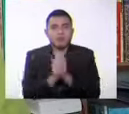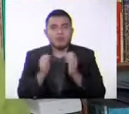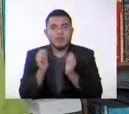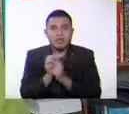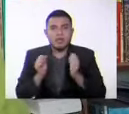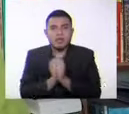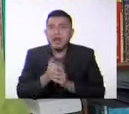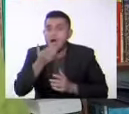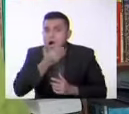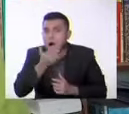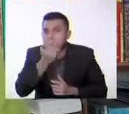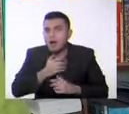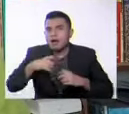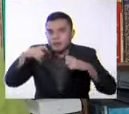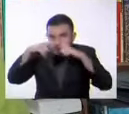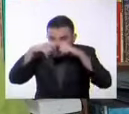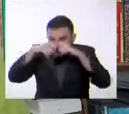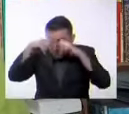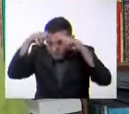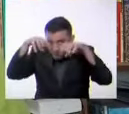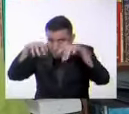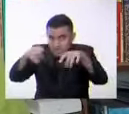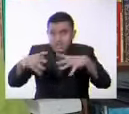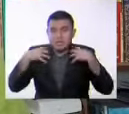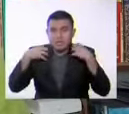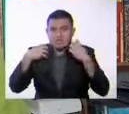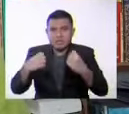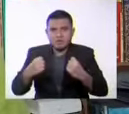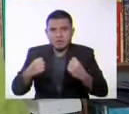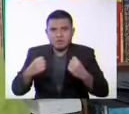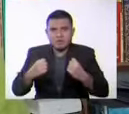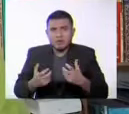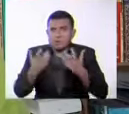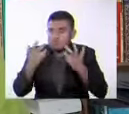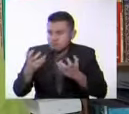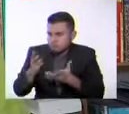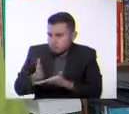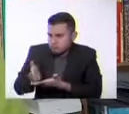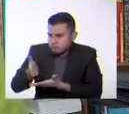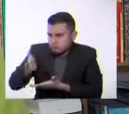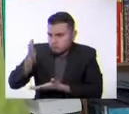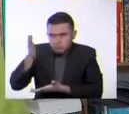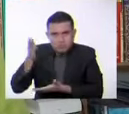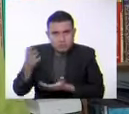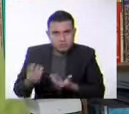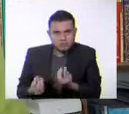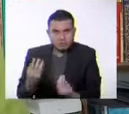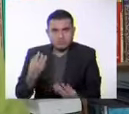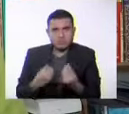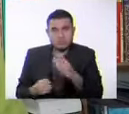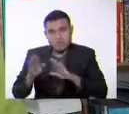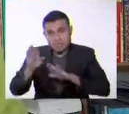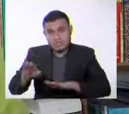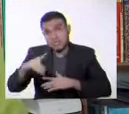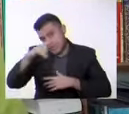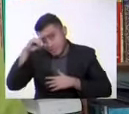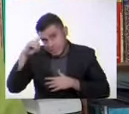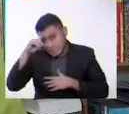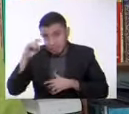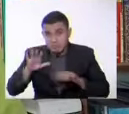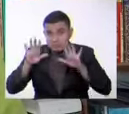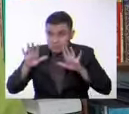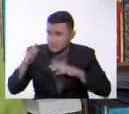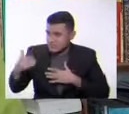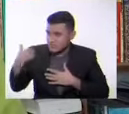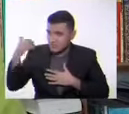la energía, la salud, la biodiversidad y el empleo. 10 años después, en Río de Janeiro, en